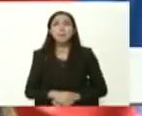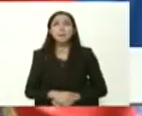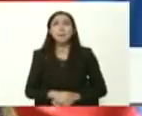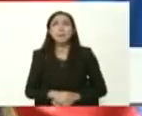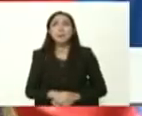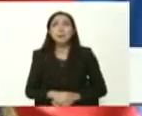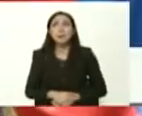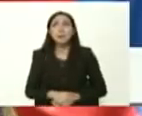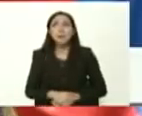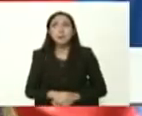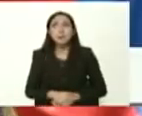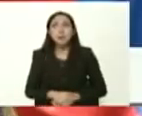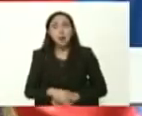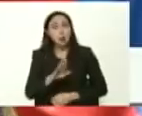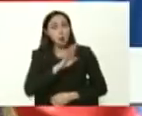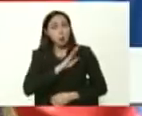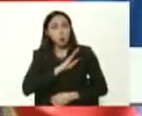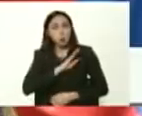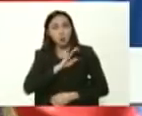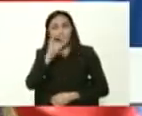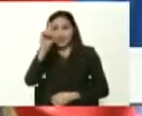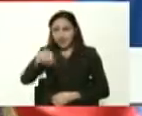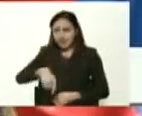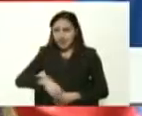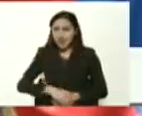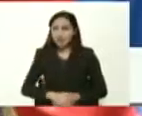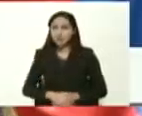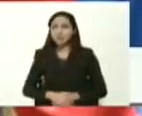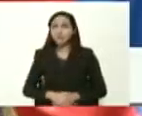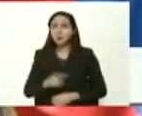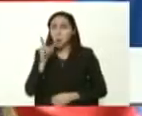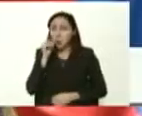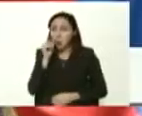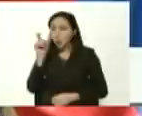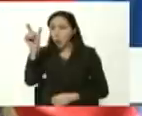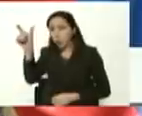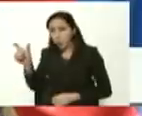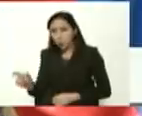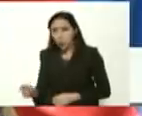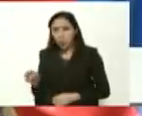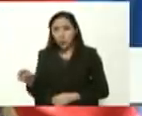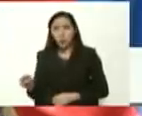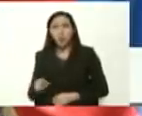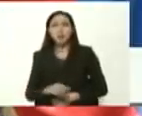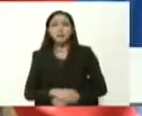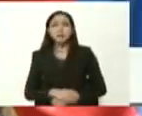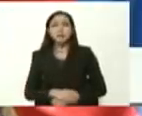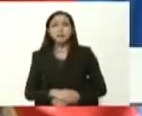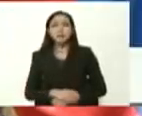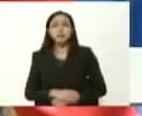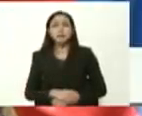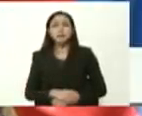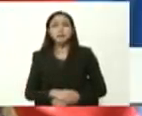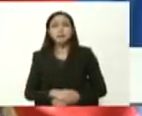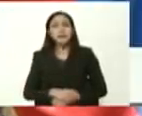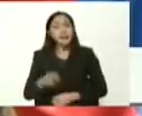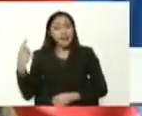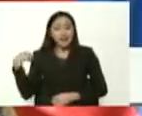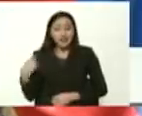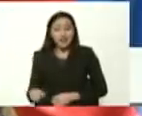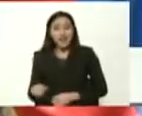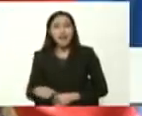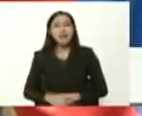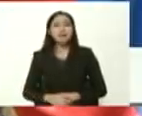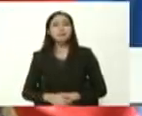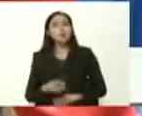última propiedad también de Luis Augusto Piligra Jiménez, tienen un